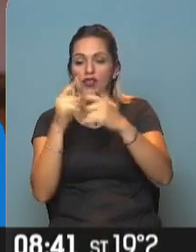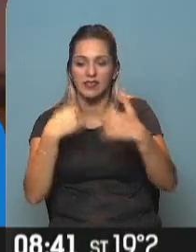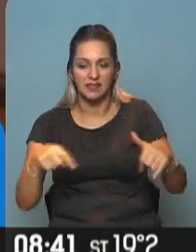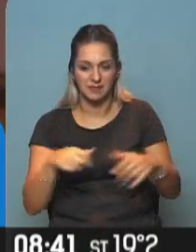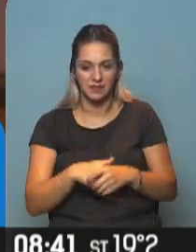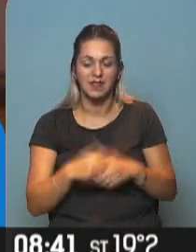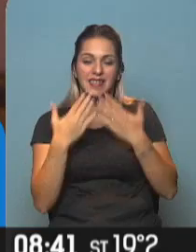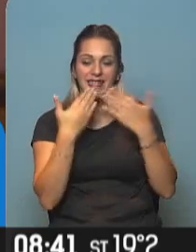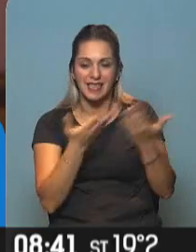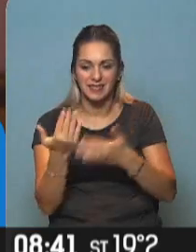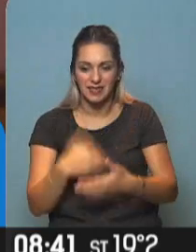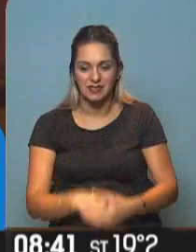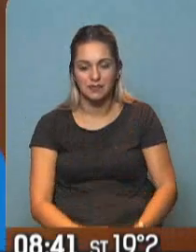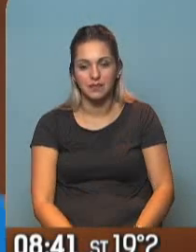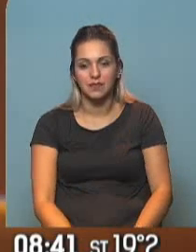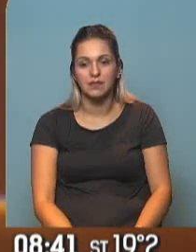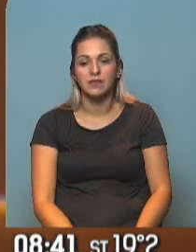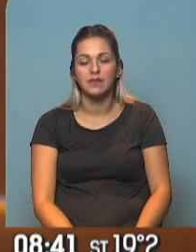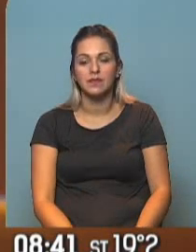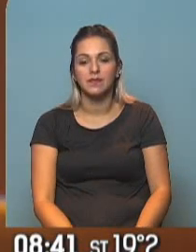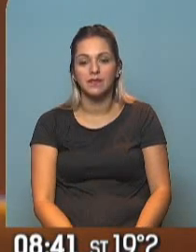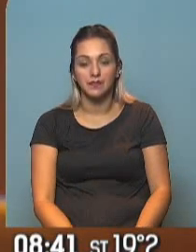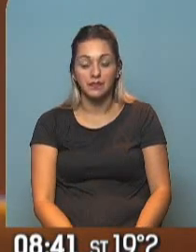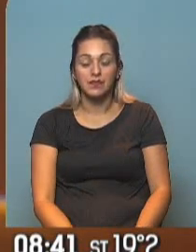mercedes gracias muchas gracias éxitos con estos de la educación del g20